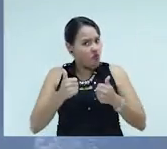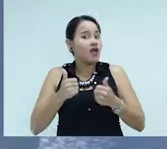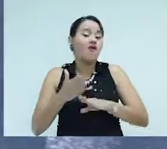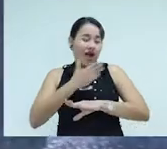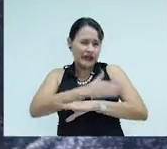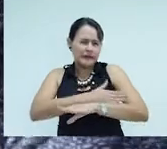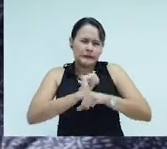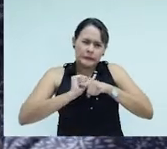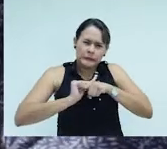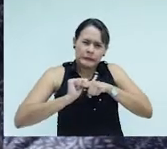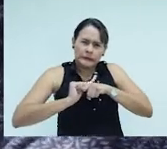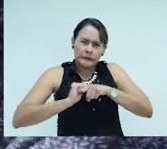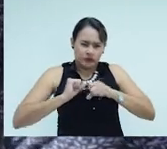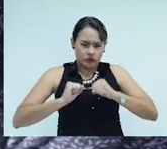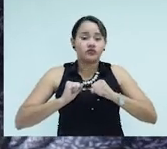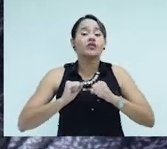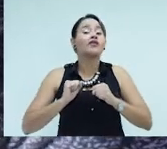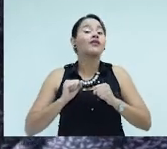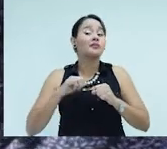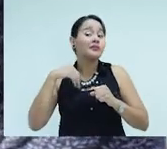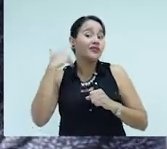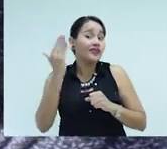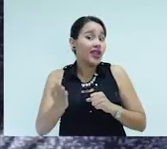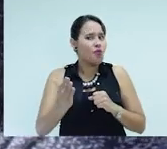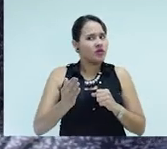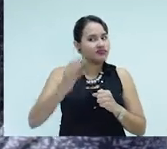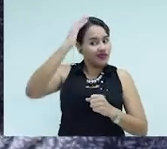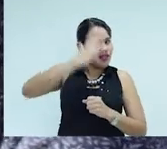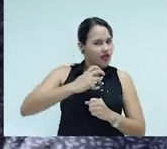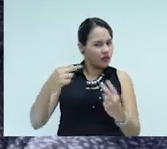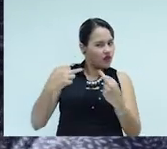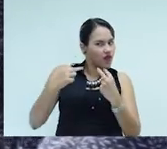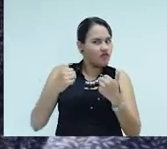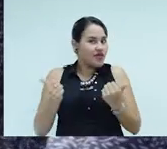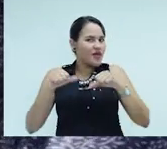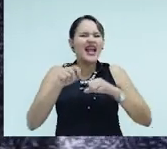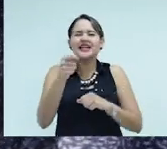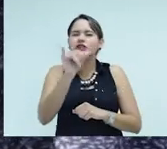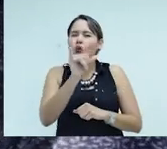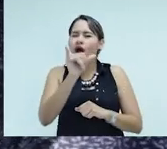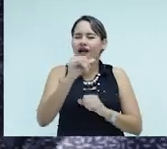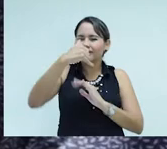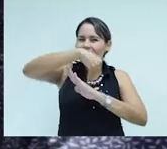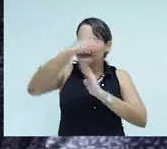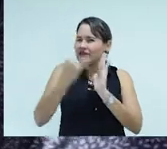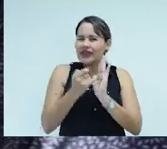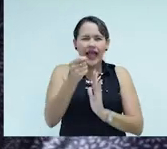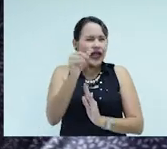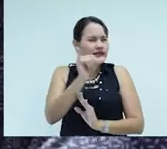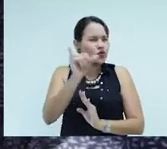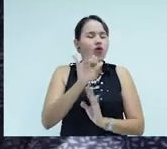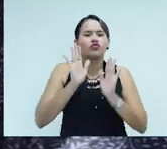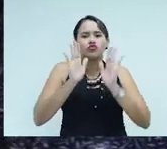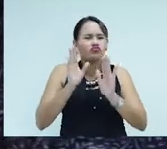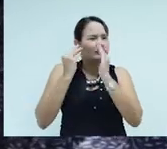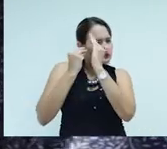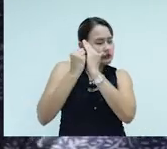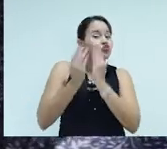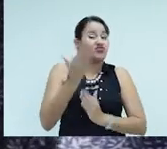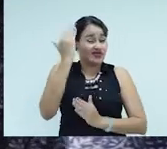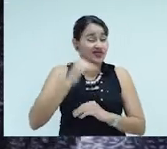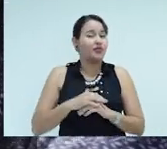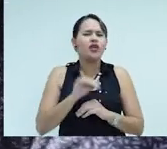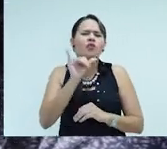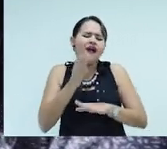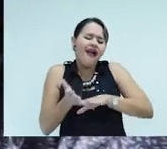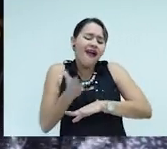Las pruebas Saber Pro, ante todo, es un instrumento de medición de la educación superior que hace el Estado. Es una prueba de Estado como lo es el ICFES. Pero